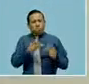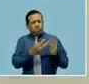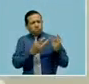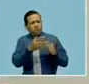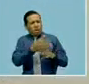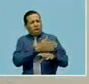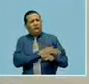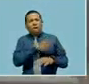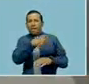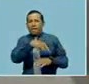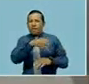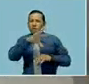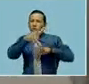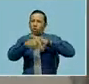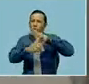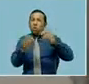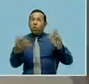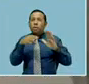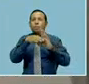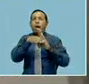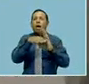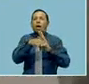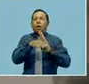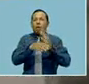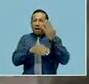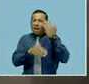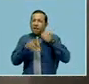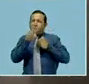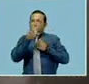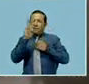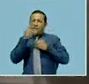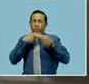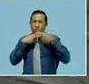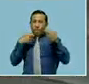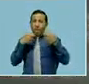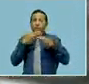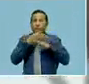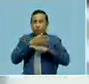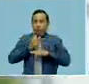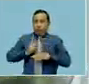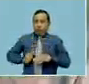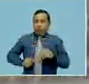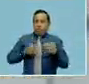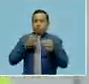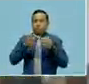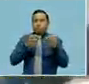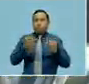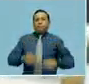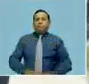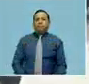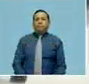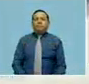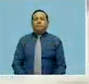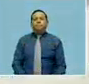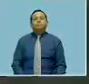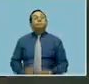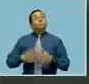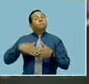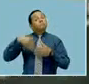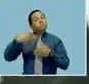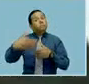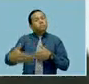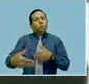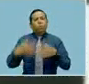agencia bancaria ocurrido el pasado 26 de noviembre. Los detalles en instantes. Y más